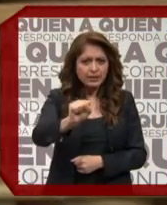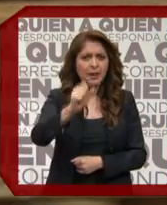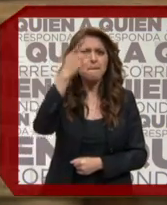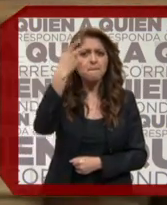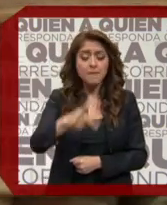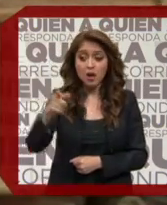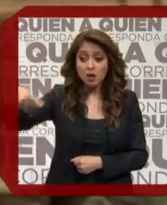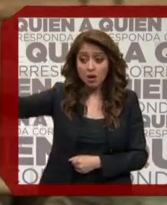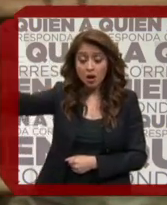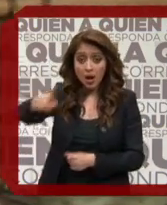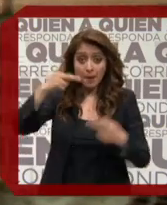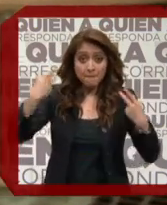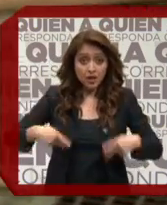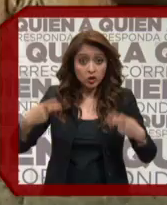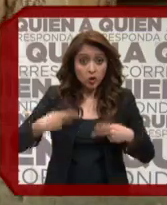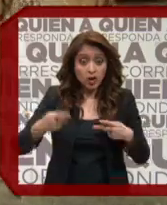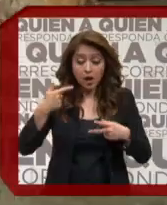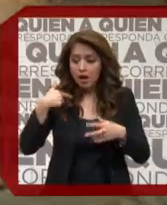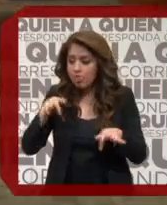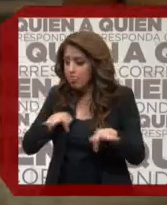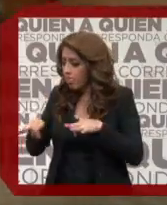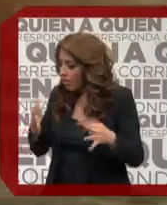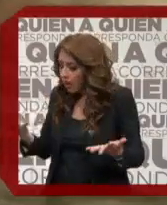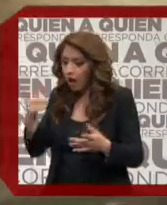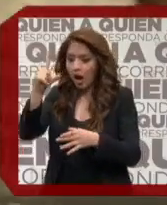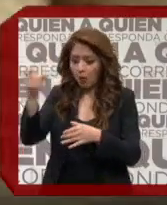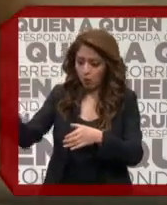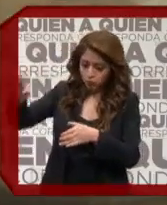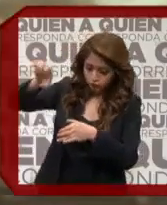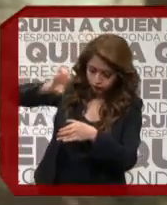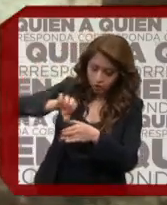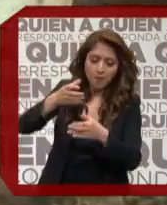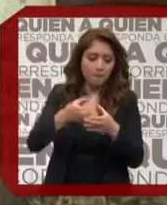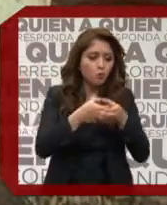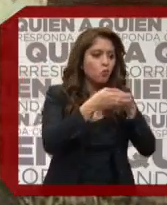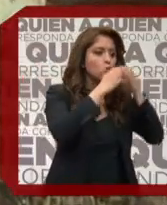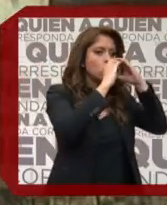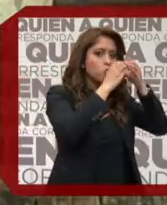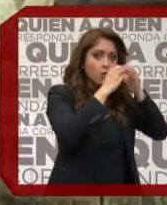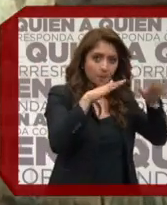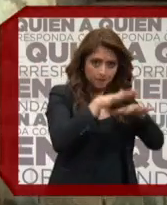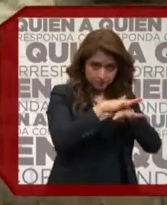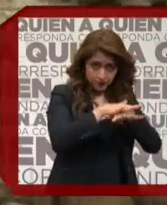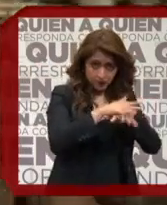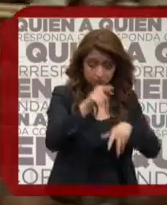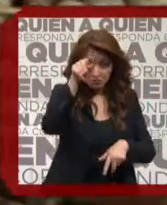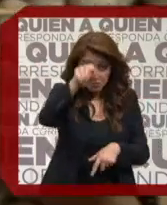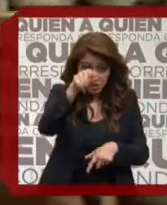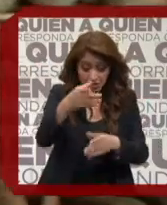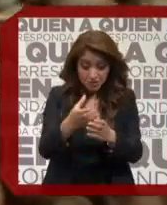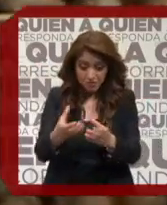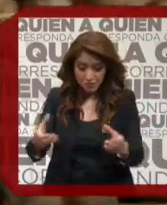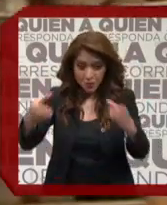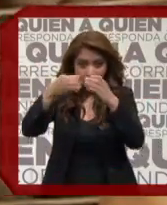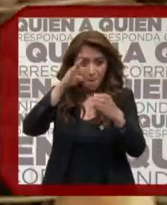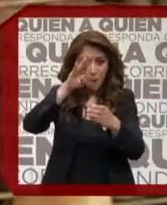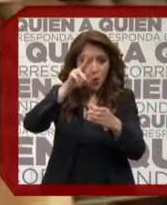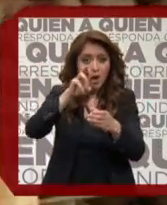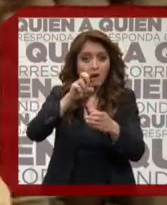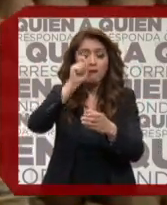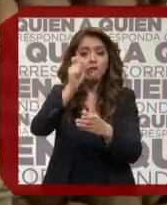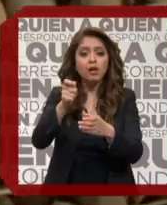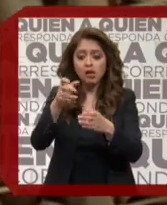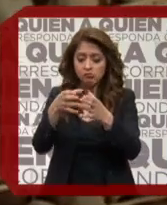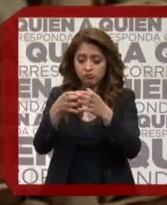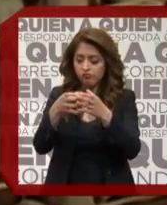contenedor de agua cuando salían a trabajar. El bule desafortunadamente ha sido desplazado por el vidrio y el plástico hoy en la actualidad. Entonces,